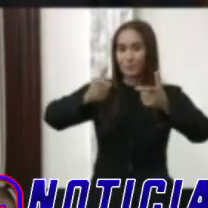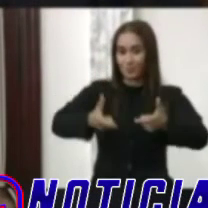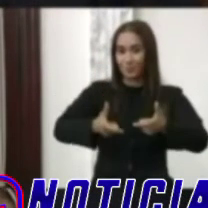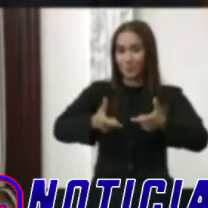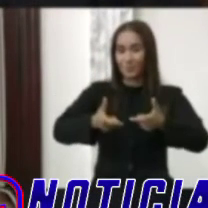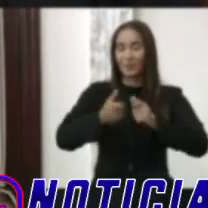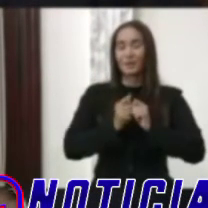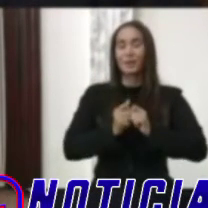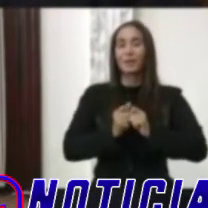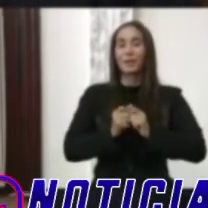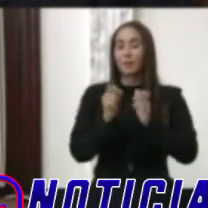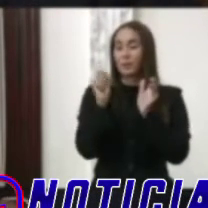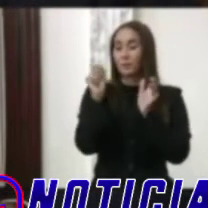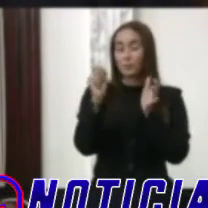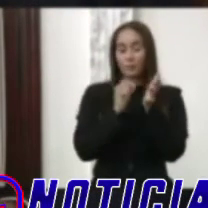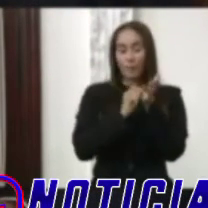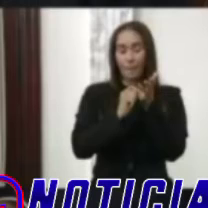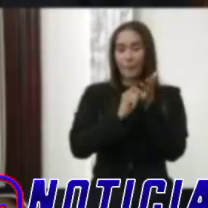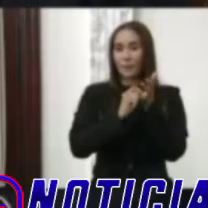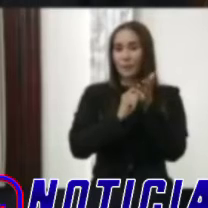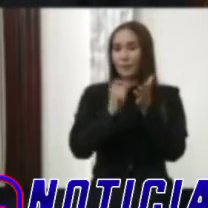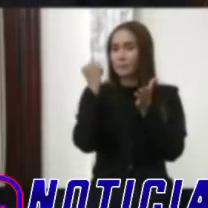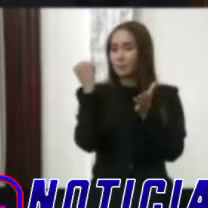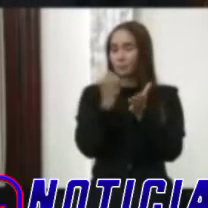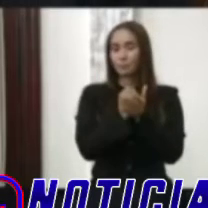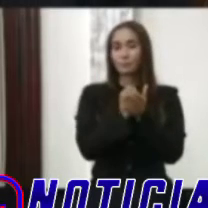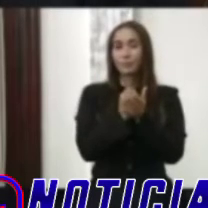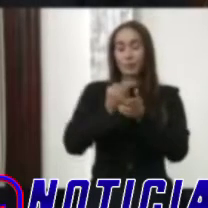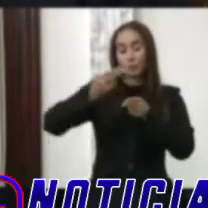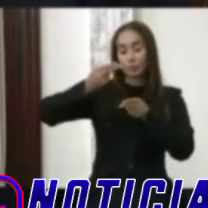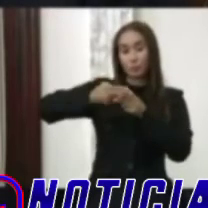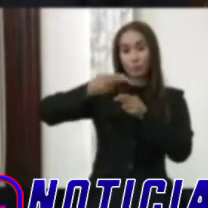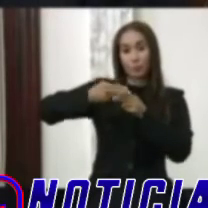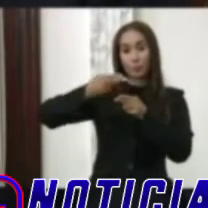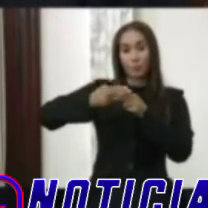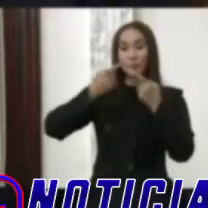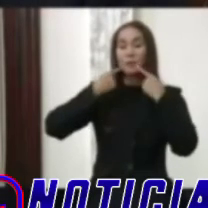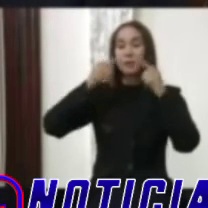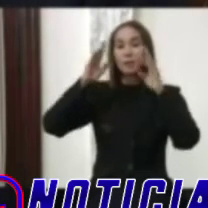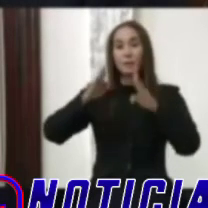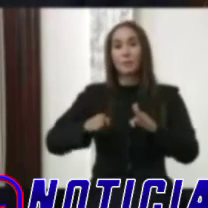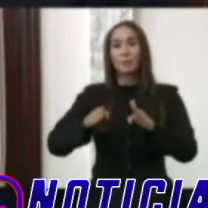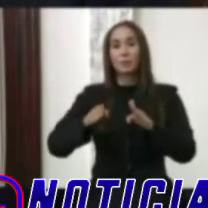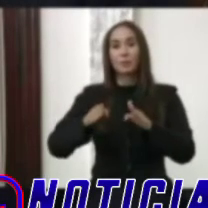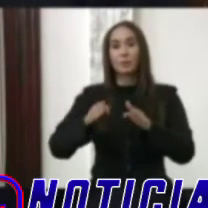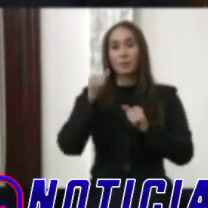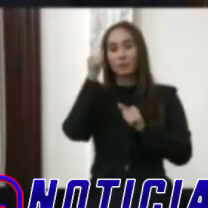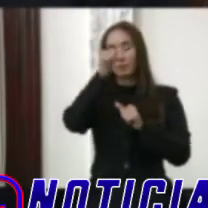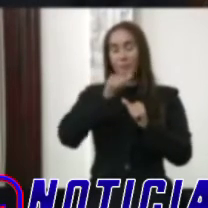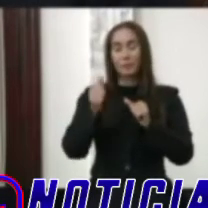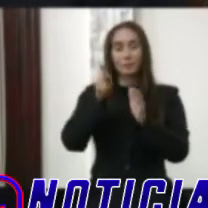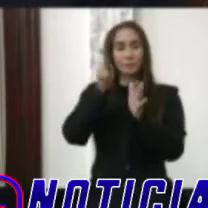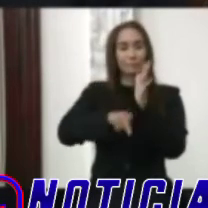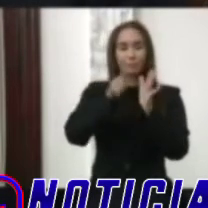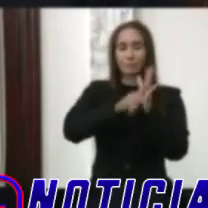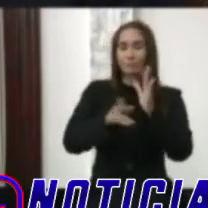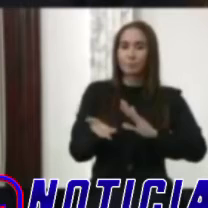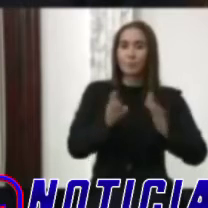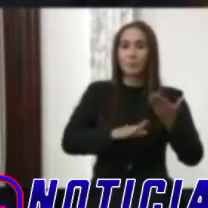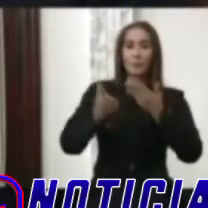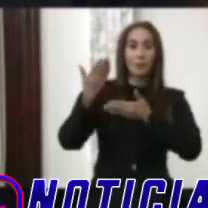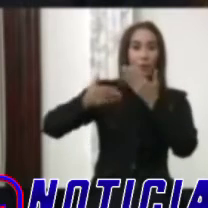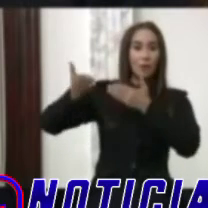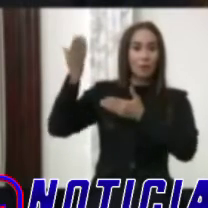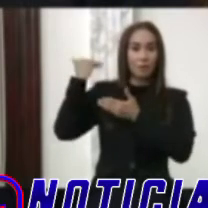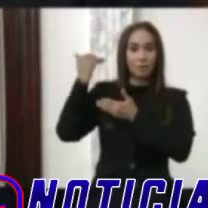cual estos lápices inmortales, allí están grabados los nombres de periodistas latinoamericanos asesinados lamentablemente, y con